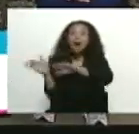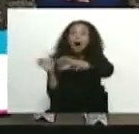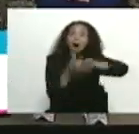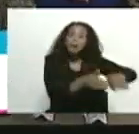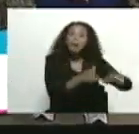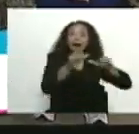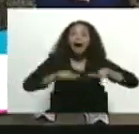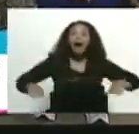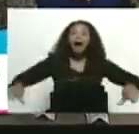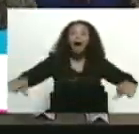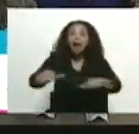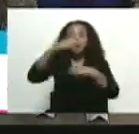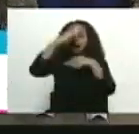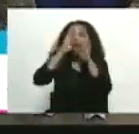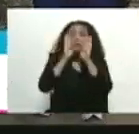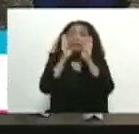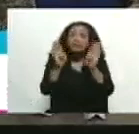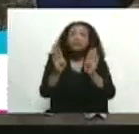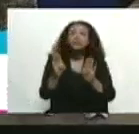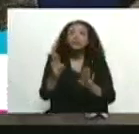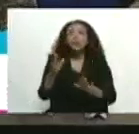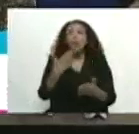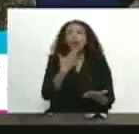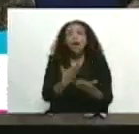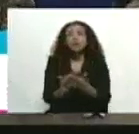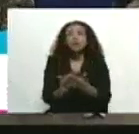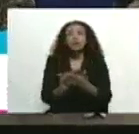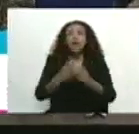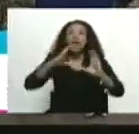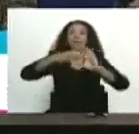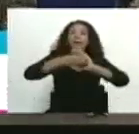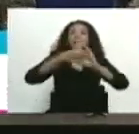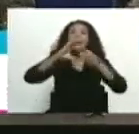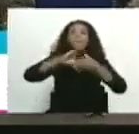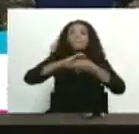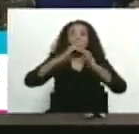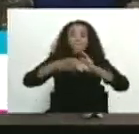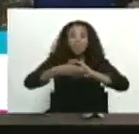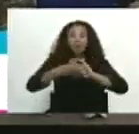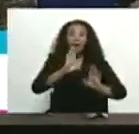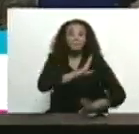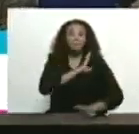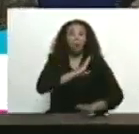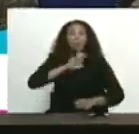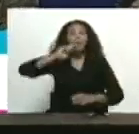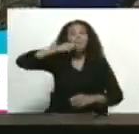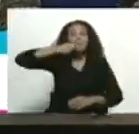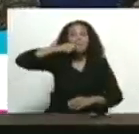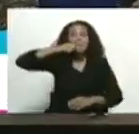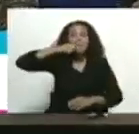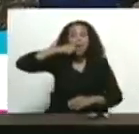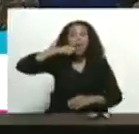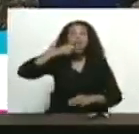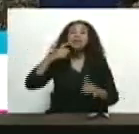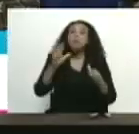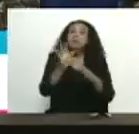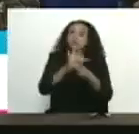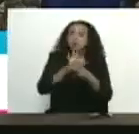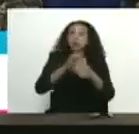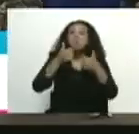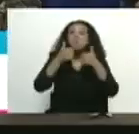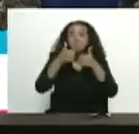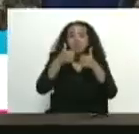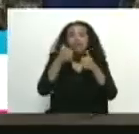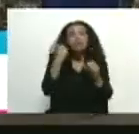Además de gracias a la participación de IPASME, tenemos nuestro consultorio odontológico funcionando,